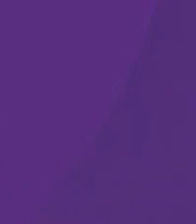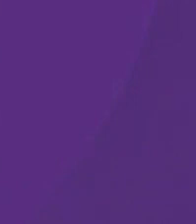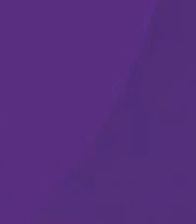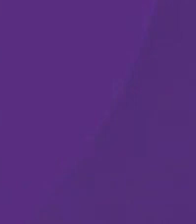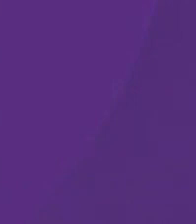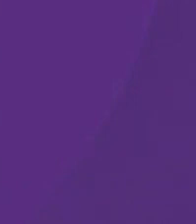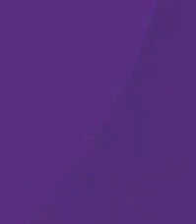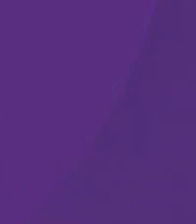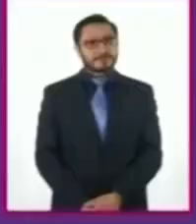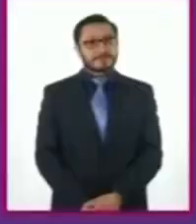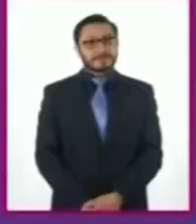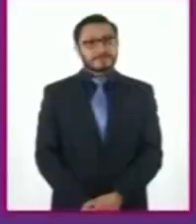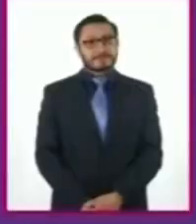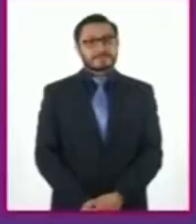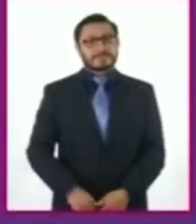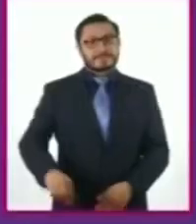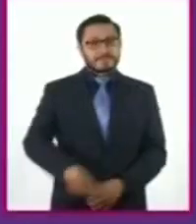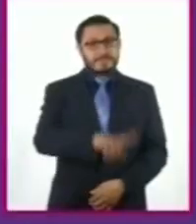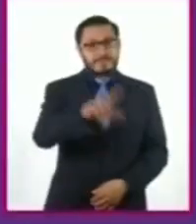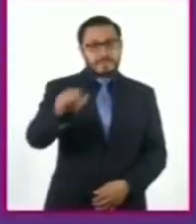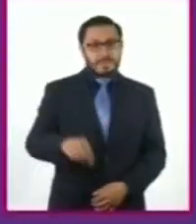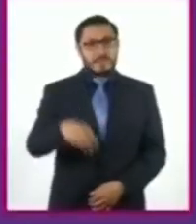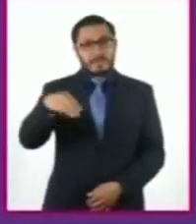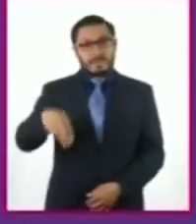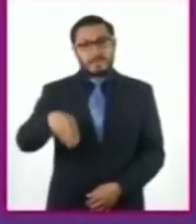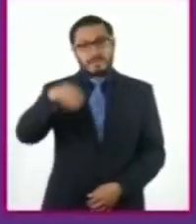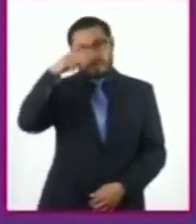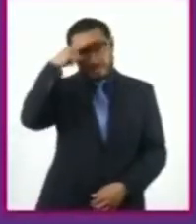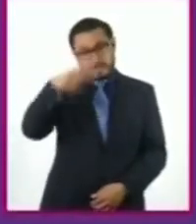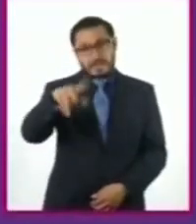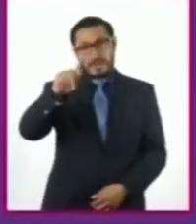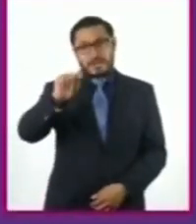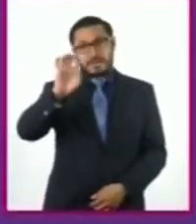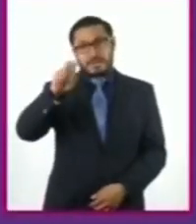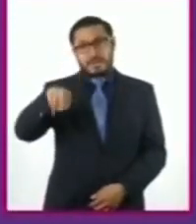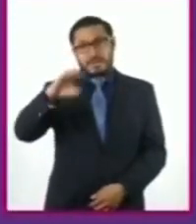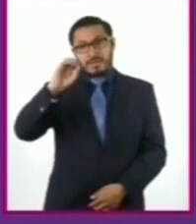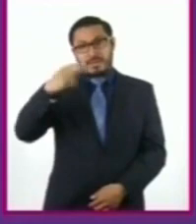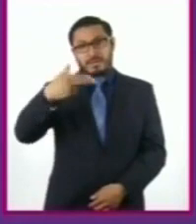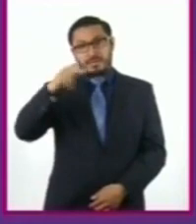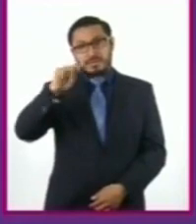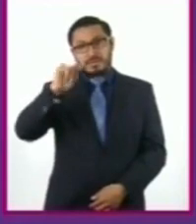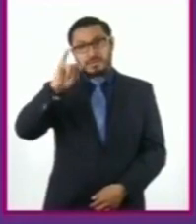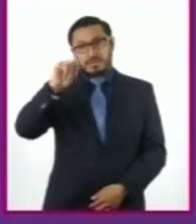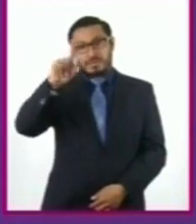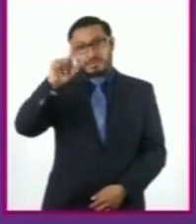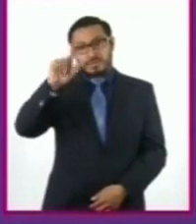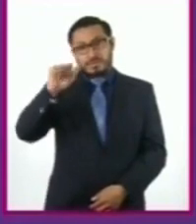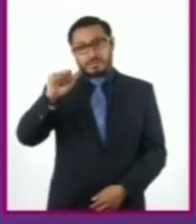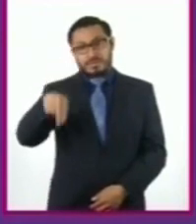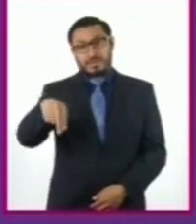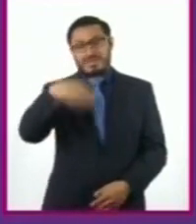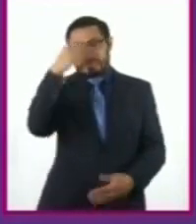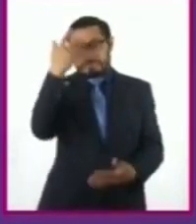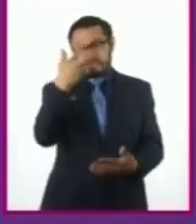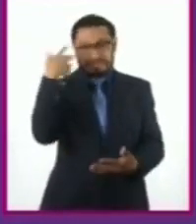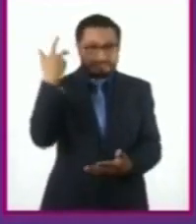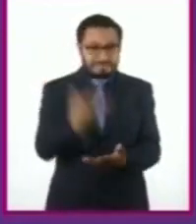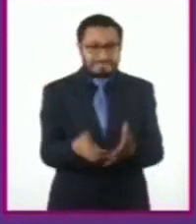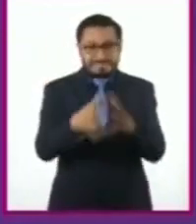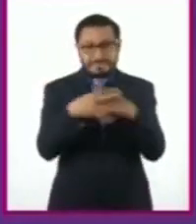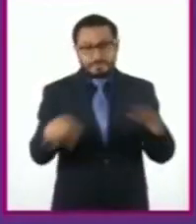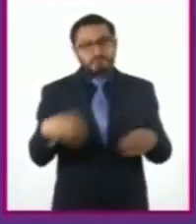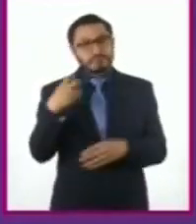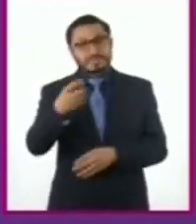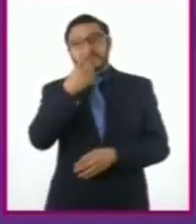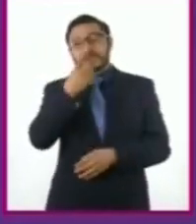Después de la caída de Mexico Tenochtitlan, les comentaba que Mexico, así es como se pronunciaba en el México